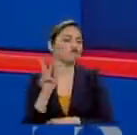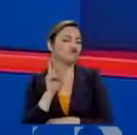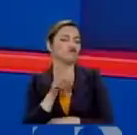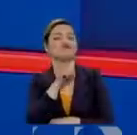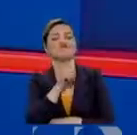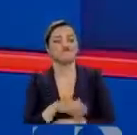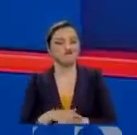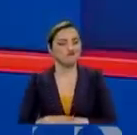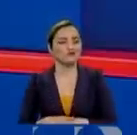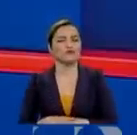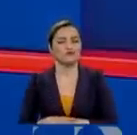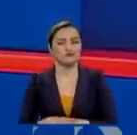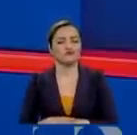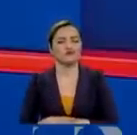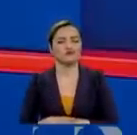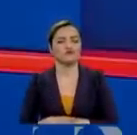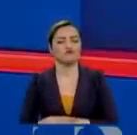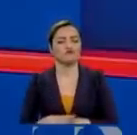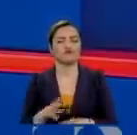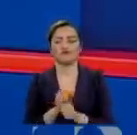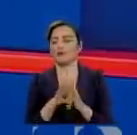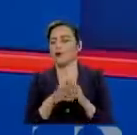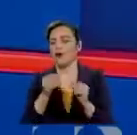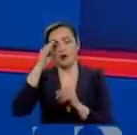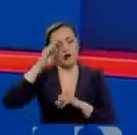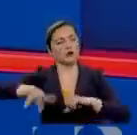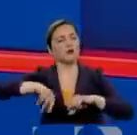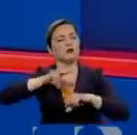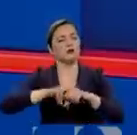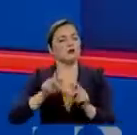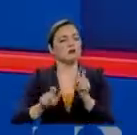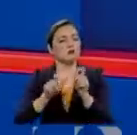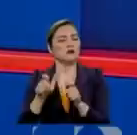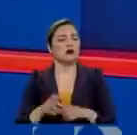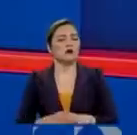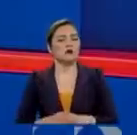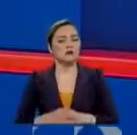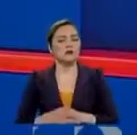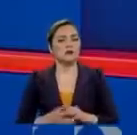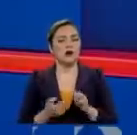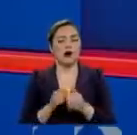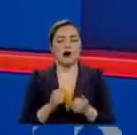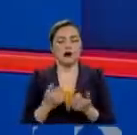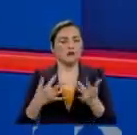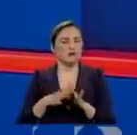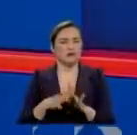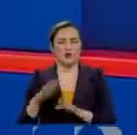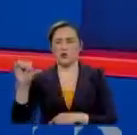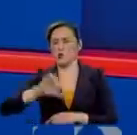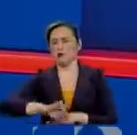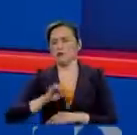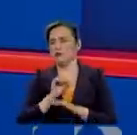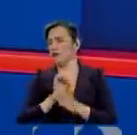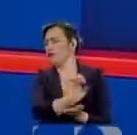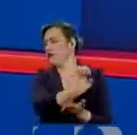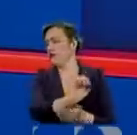la delincuencia. Que se articulen acciones tanto por la Policía Nacional como con los vecinos para evitar este tipo de situaciones. Y que no solamente estén